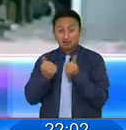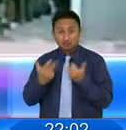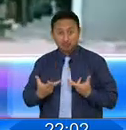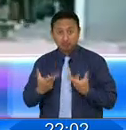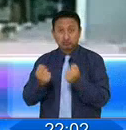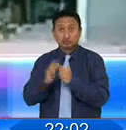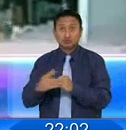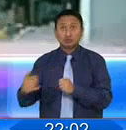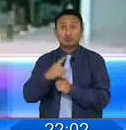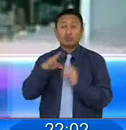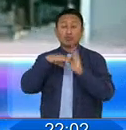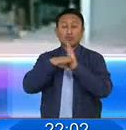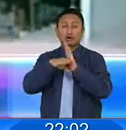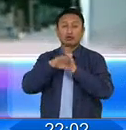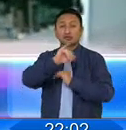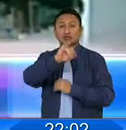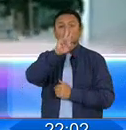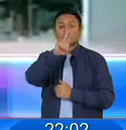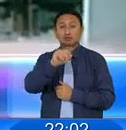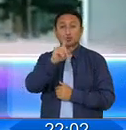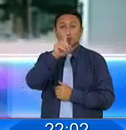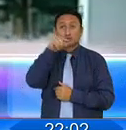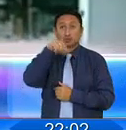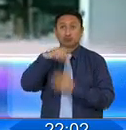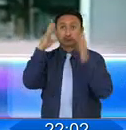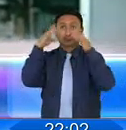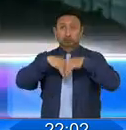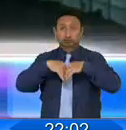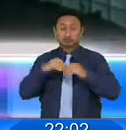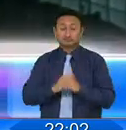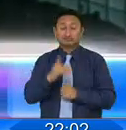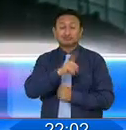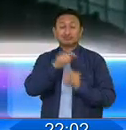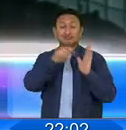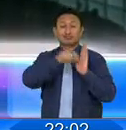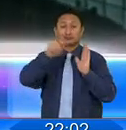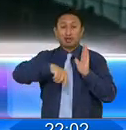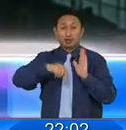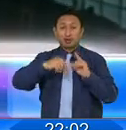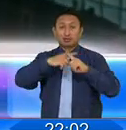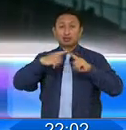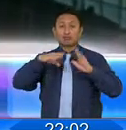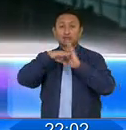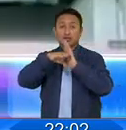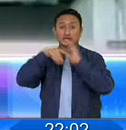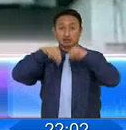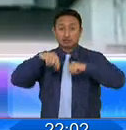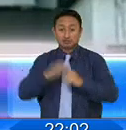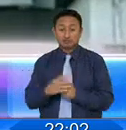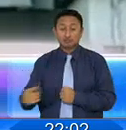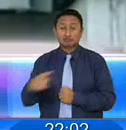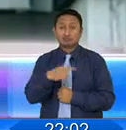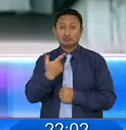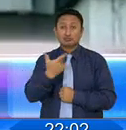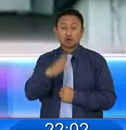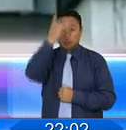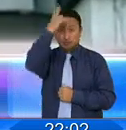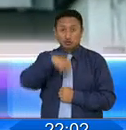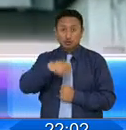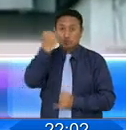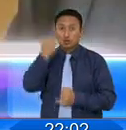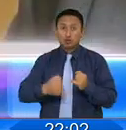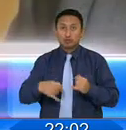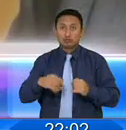quiebra de Filan Banco en julio del 2001. El abogado de los ex dueños del extinto banco indicó que se trata de una sentencia de última